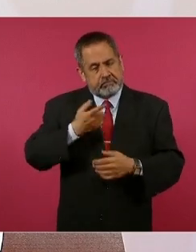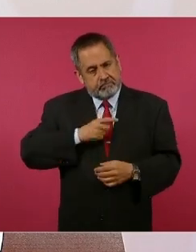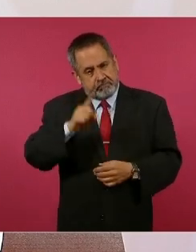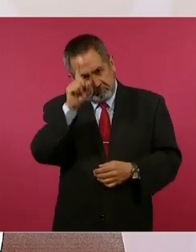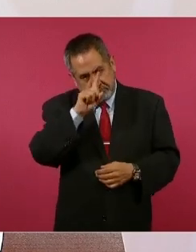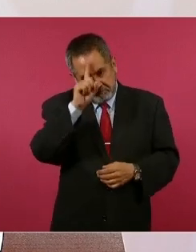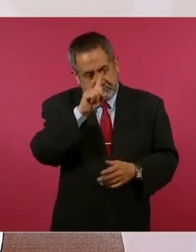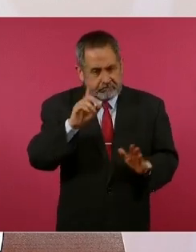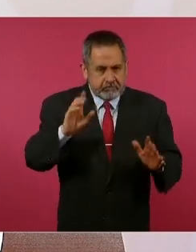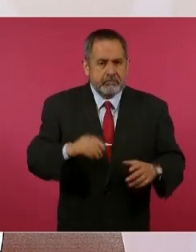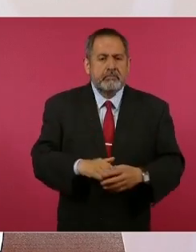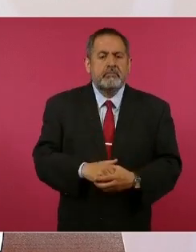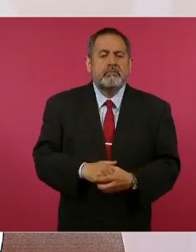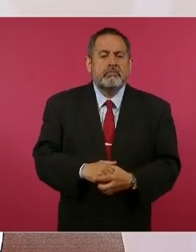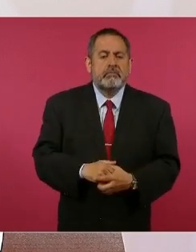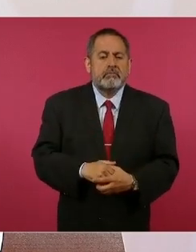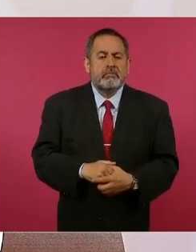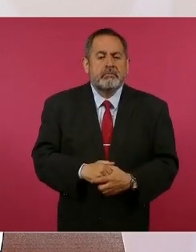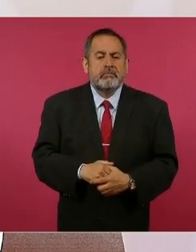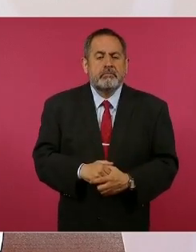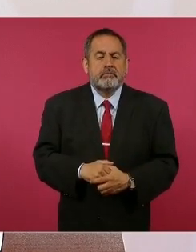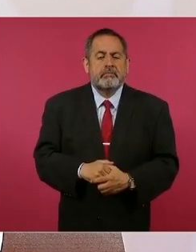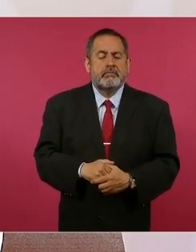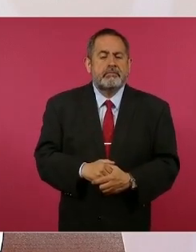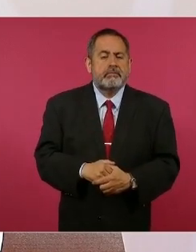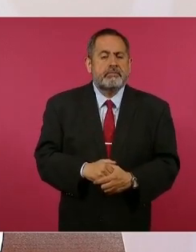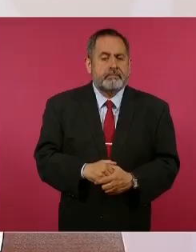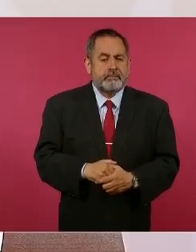recomiendo, es de que